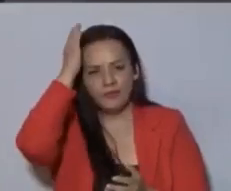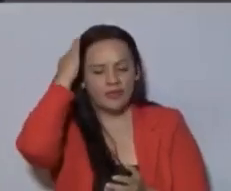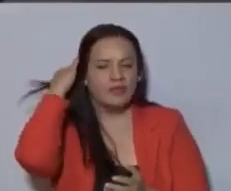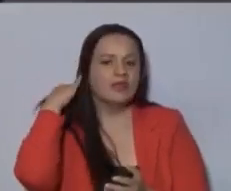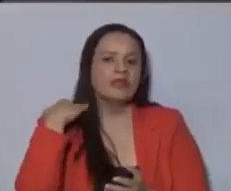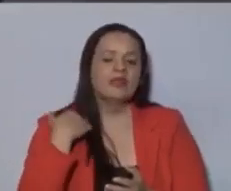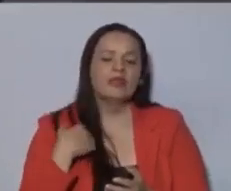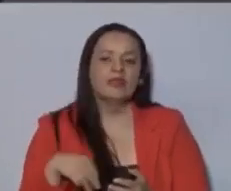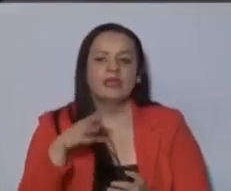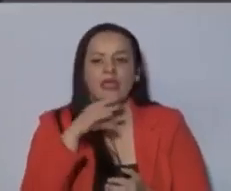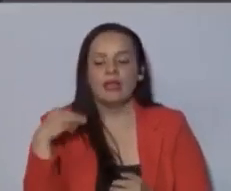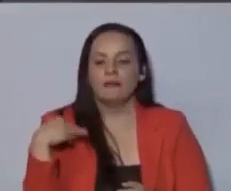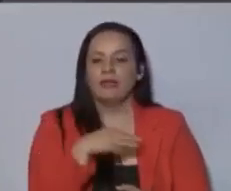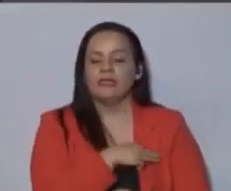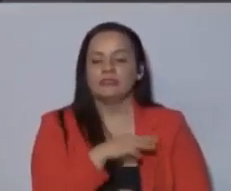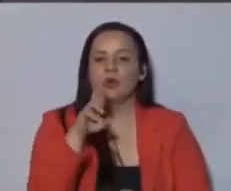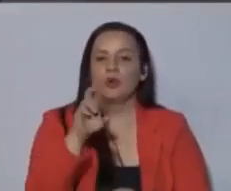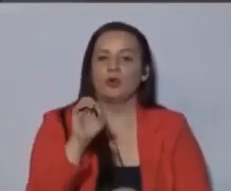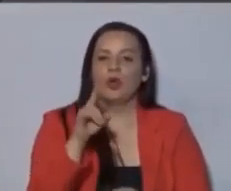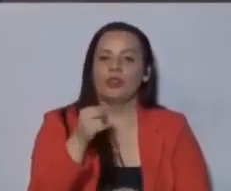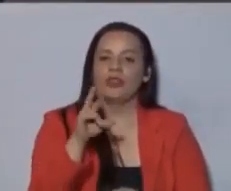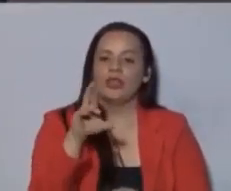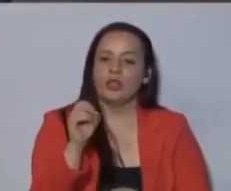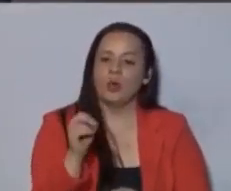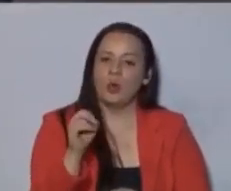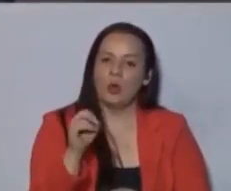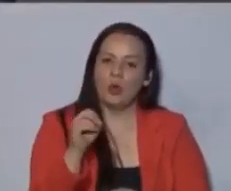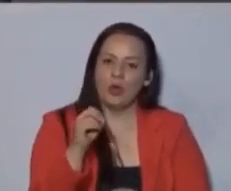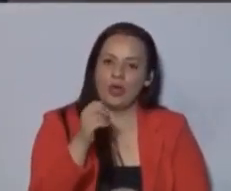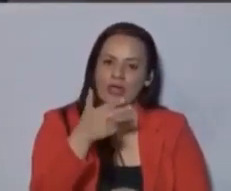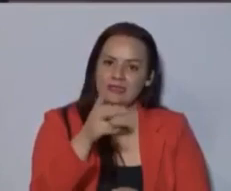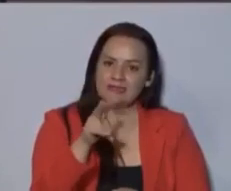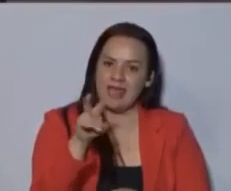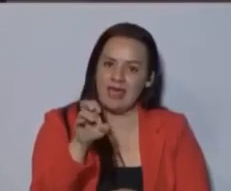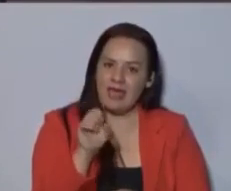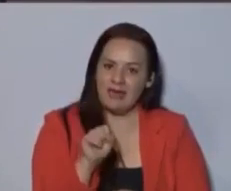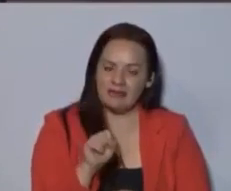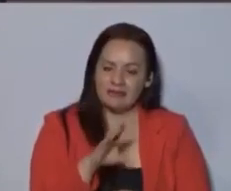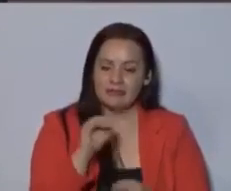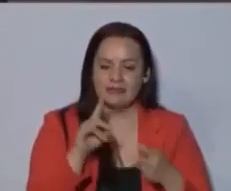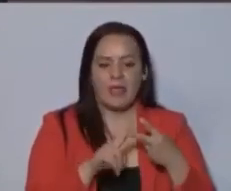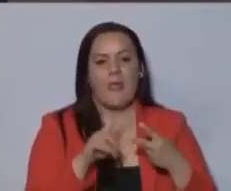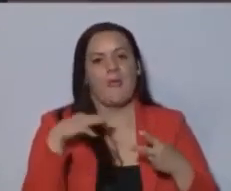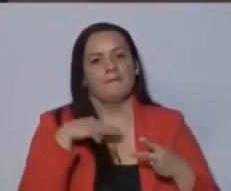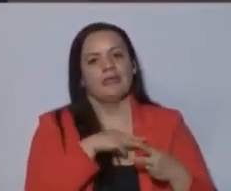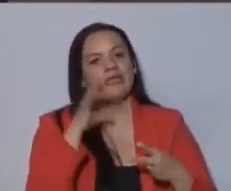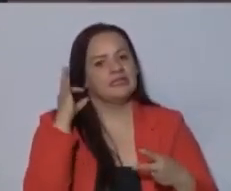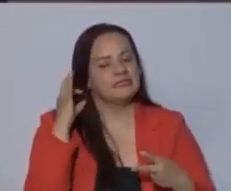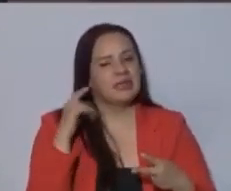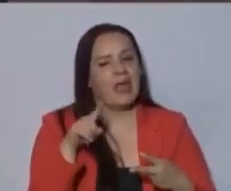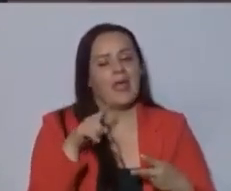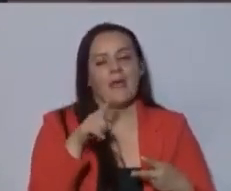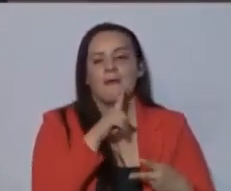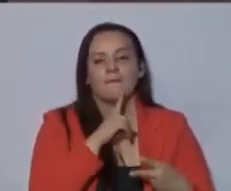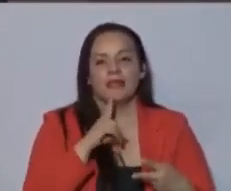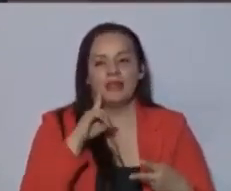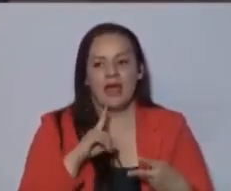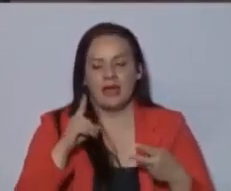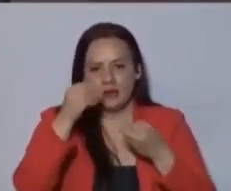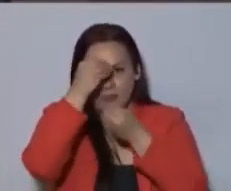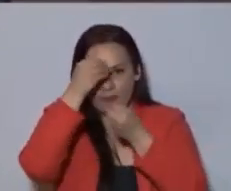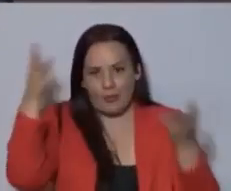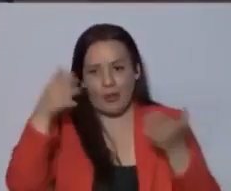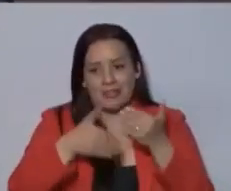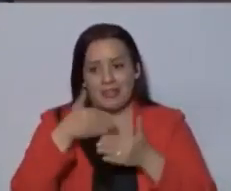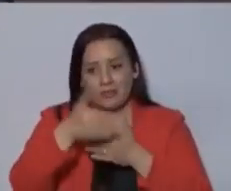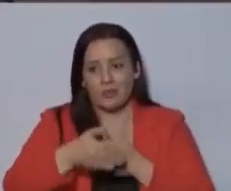intempestivamente el ministro Rodrigo Chávez, luego la ministra Pilar Garrido en esta confesión que hizo después